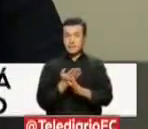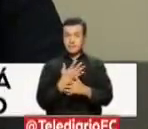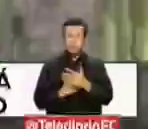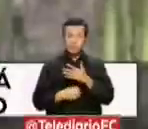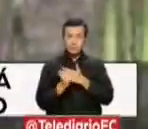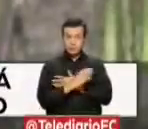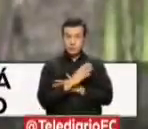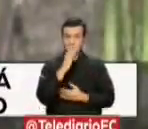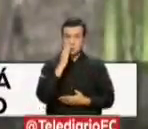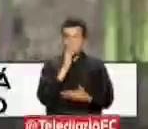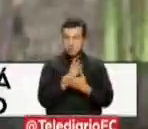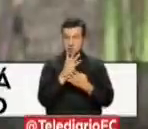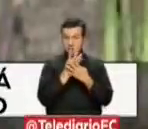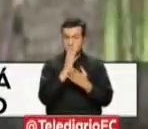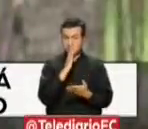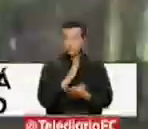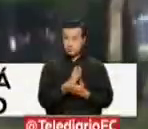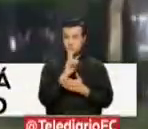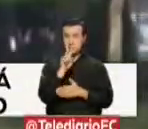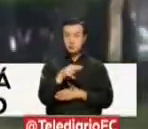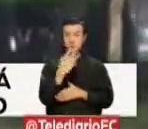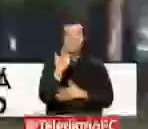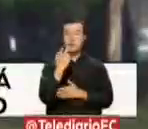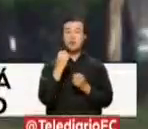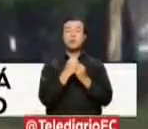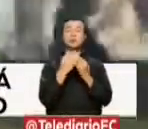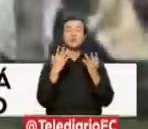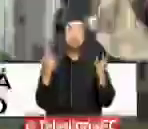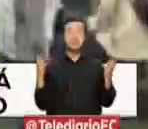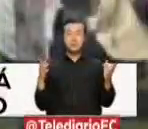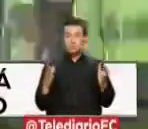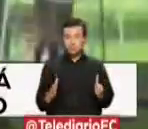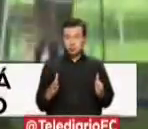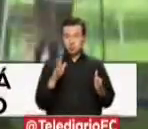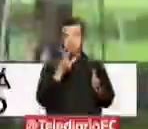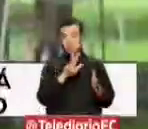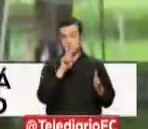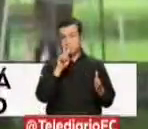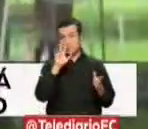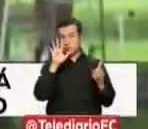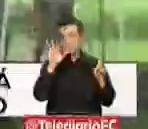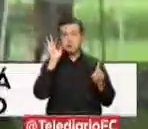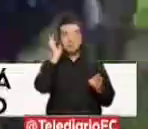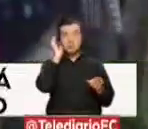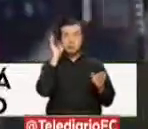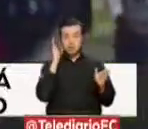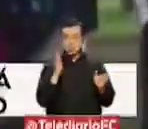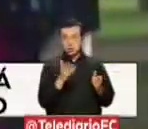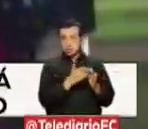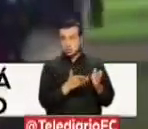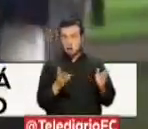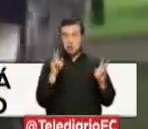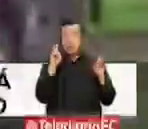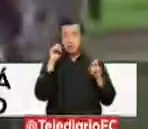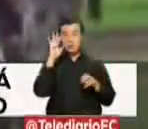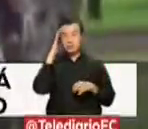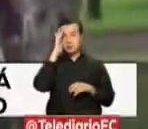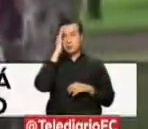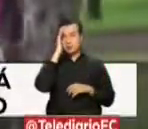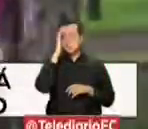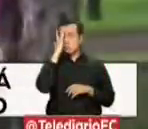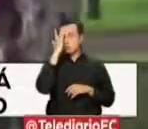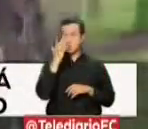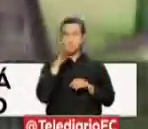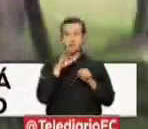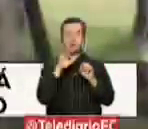despenalización. Desde el 2013 han sido procesadas por presunto delito de abortar 326 mujeres. El tema causa mayor preocupación,